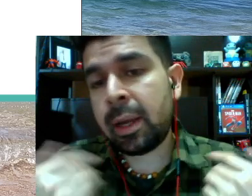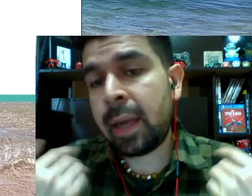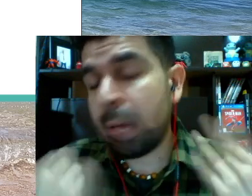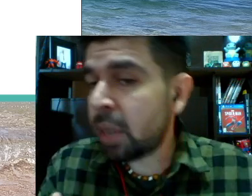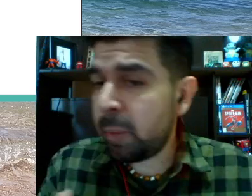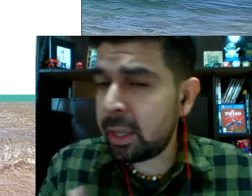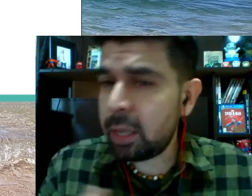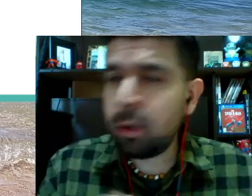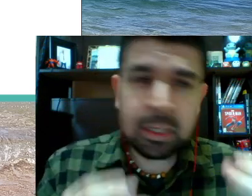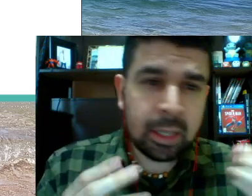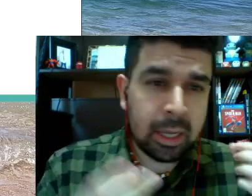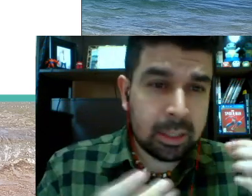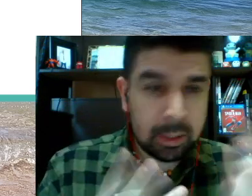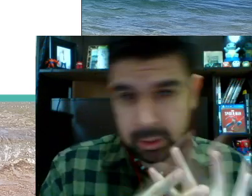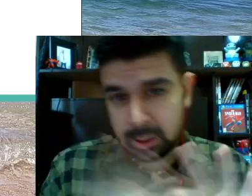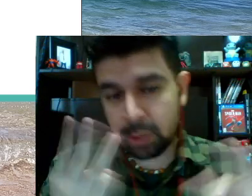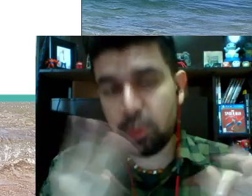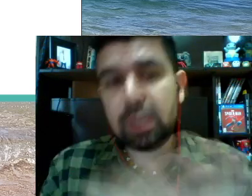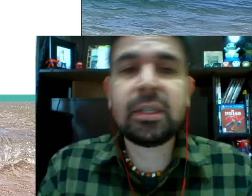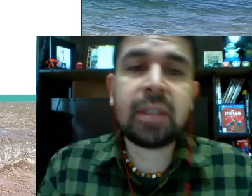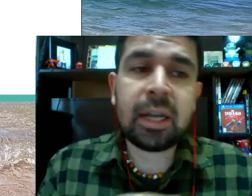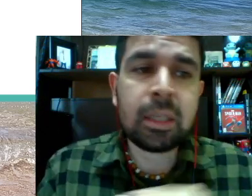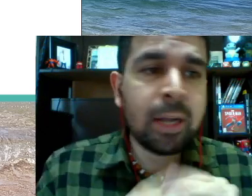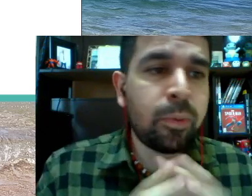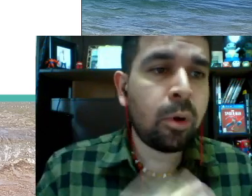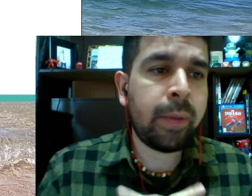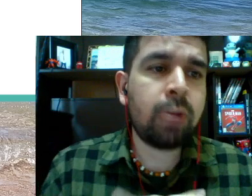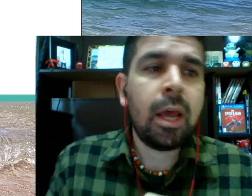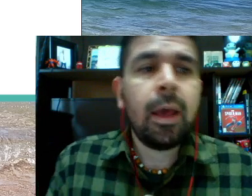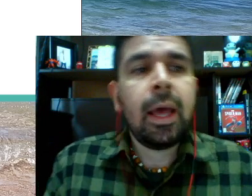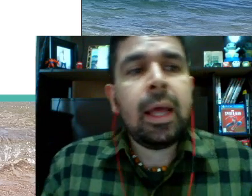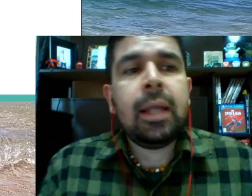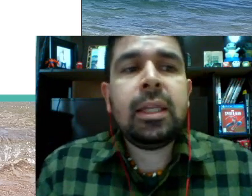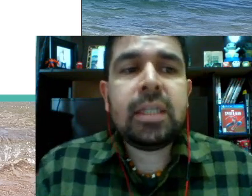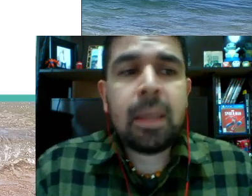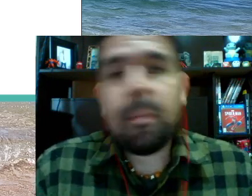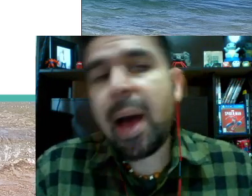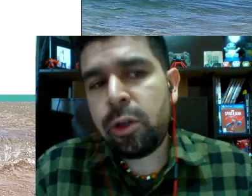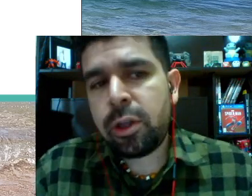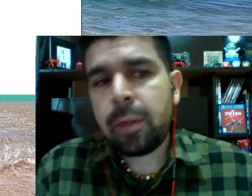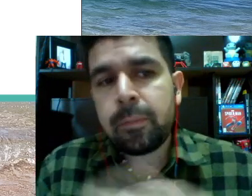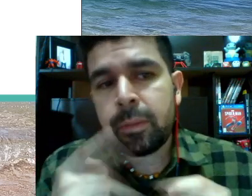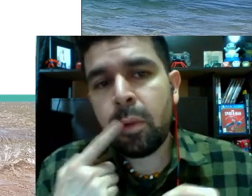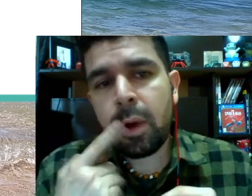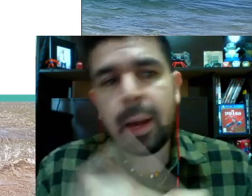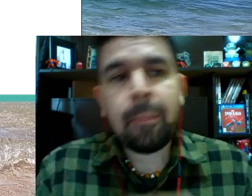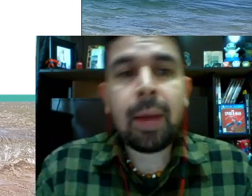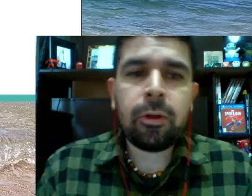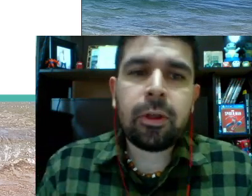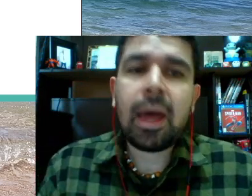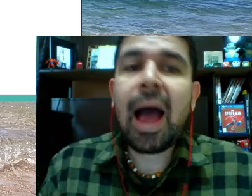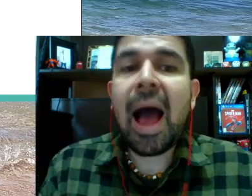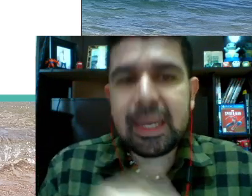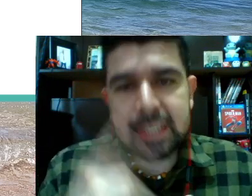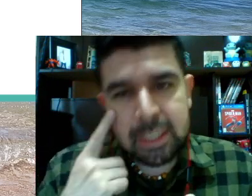que hemos aprendido en estas últimas tres semanas por lo menos dice mouse boca mouse